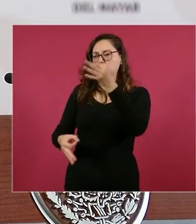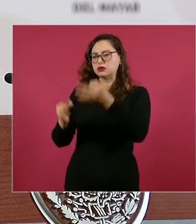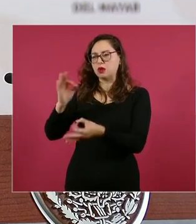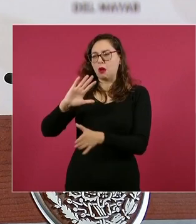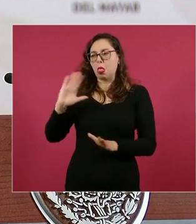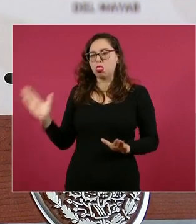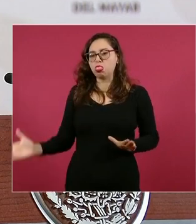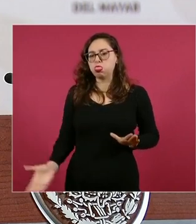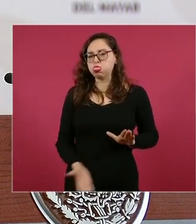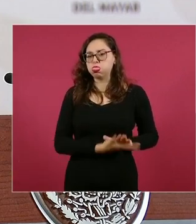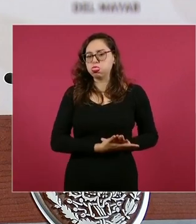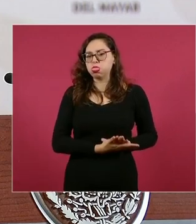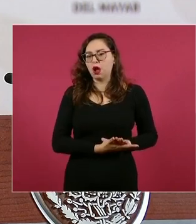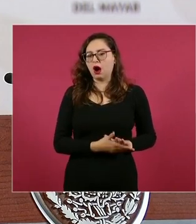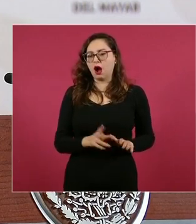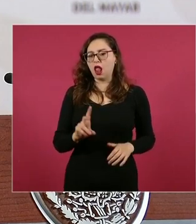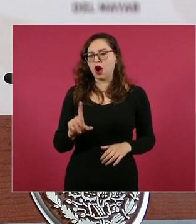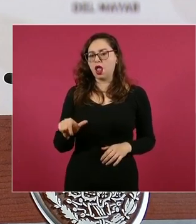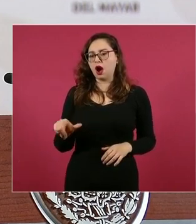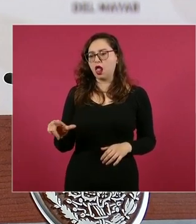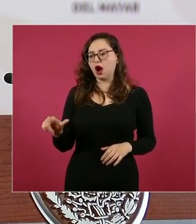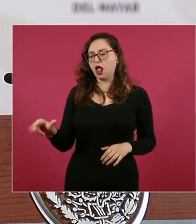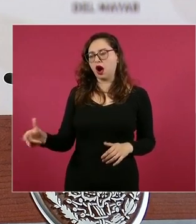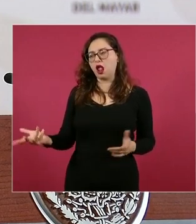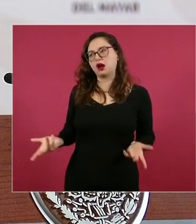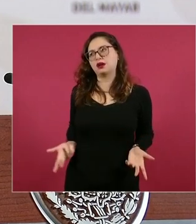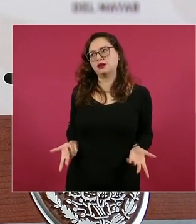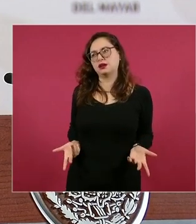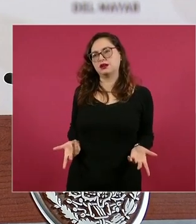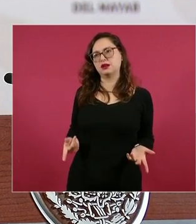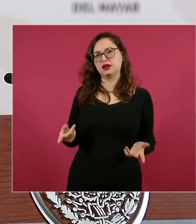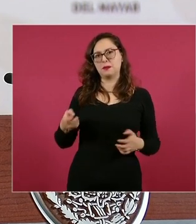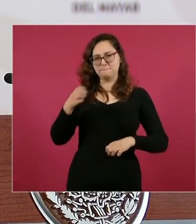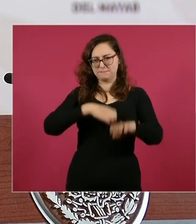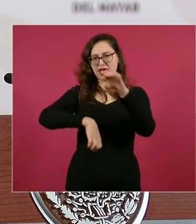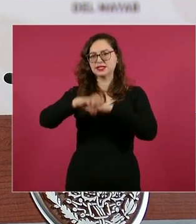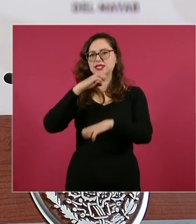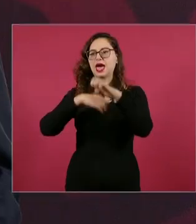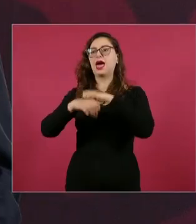expedientes como de 35000 millones de